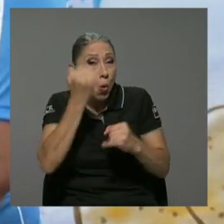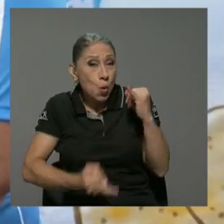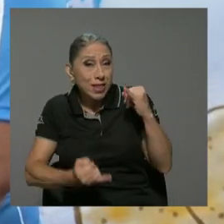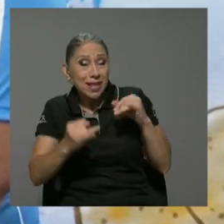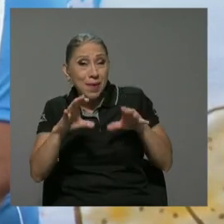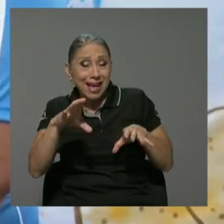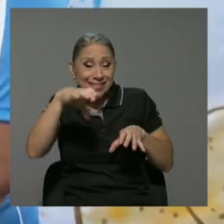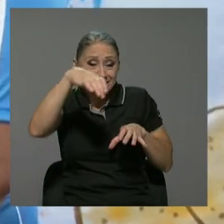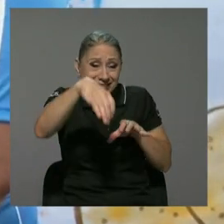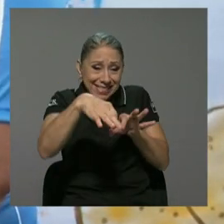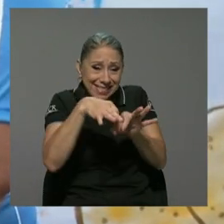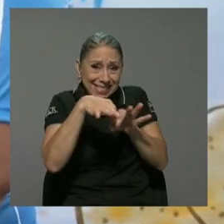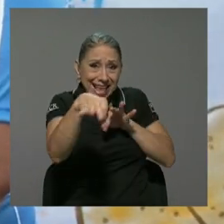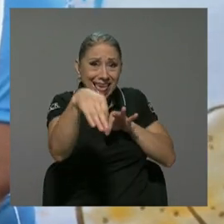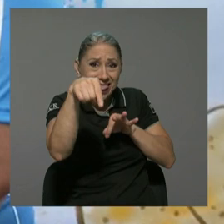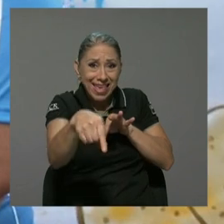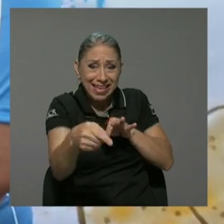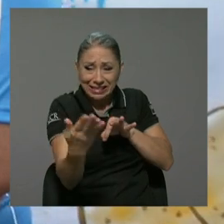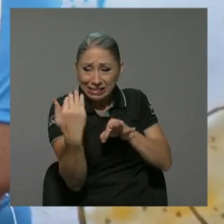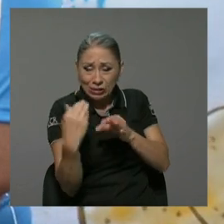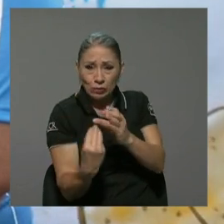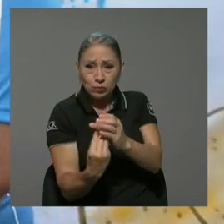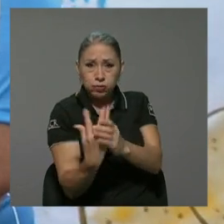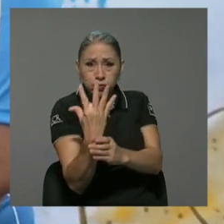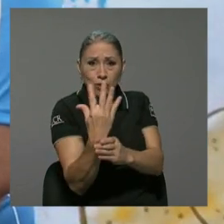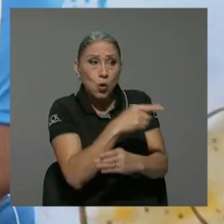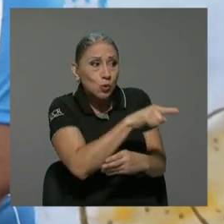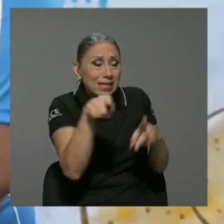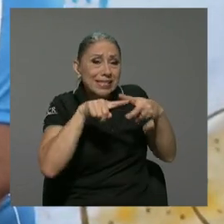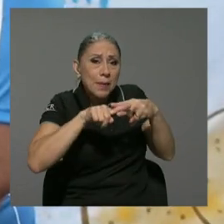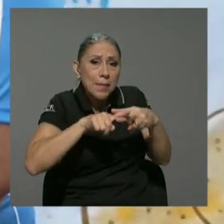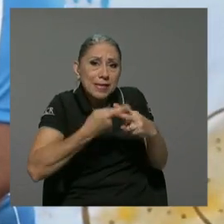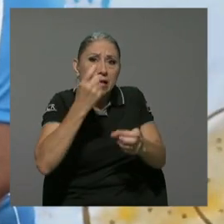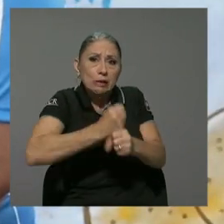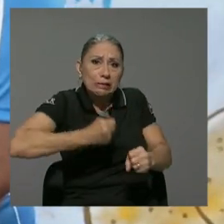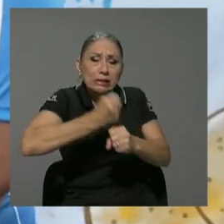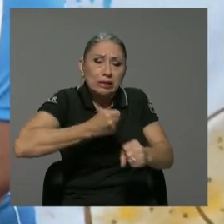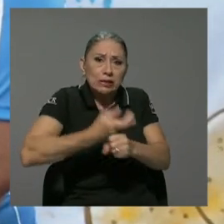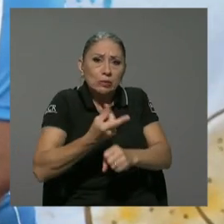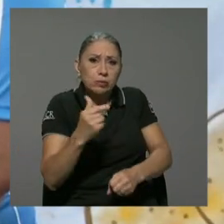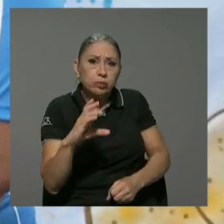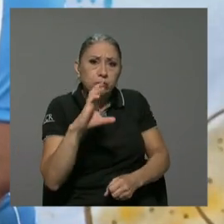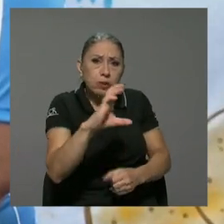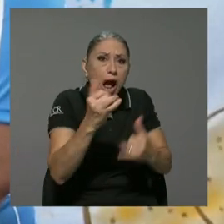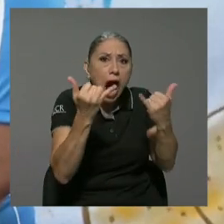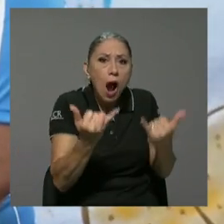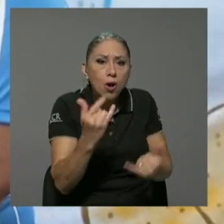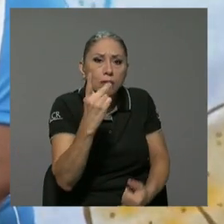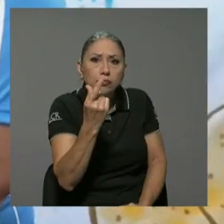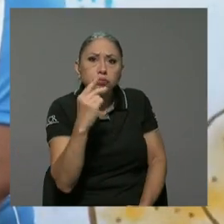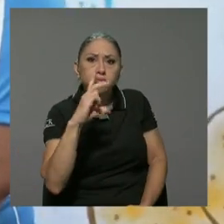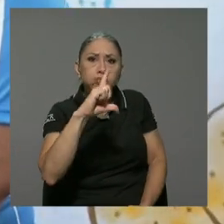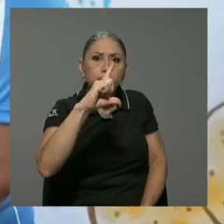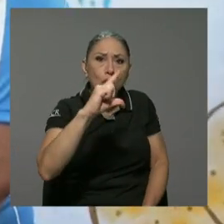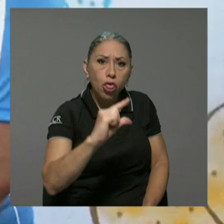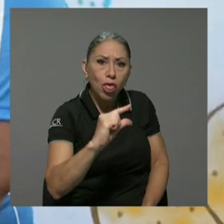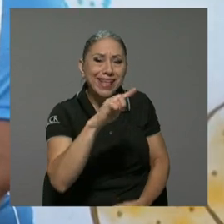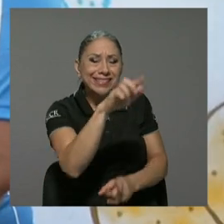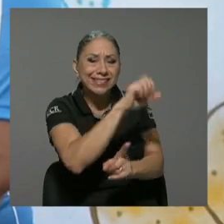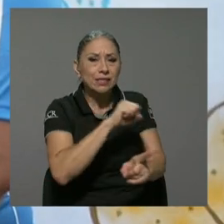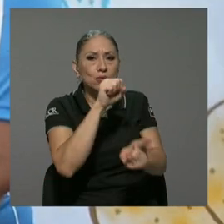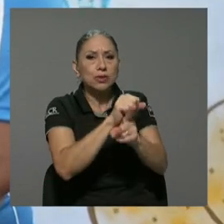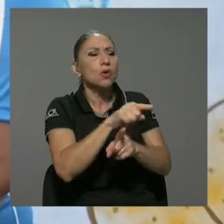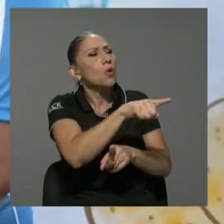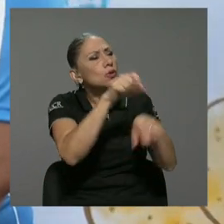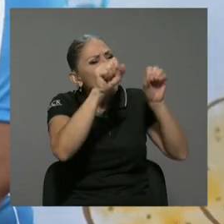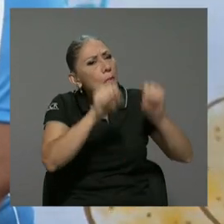creada, en donde estaban empezando a invertir, se viene esta situación. ¿Qué les puede contar más